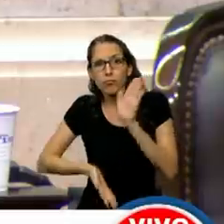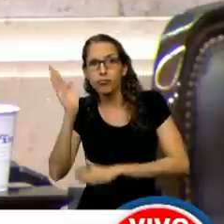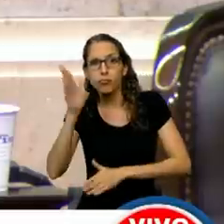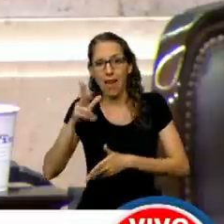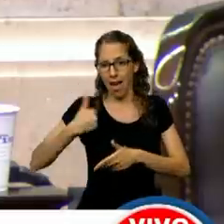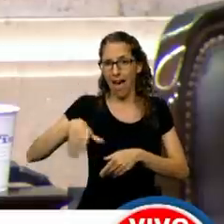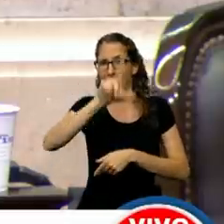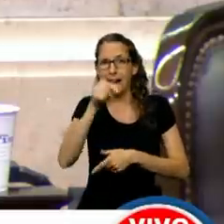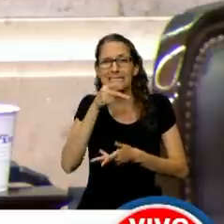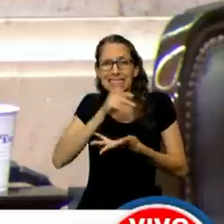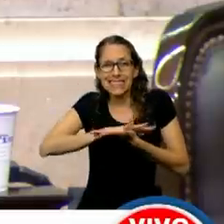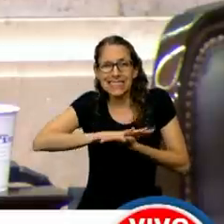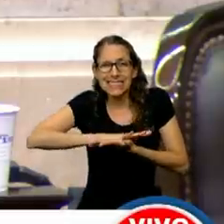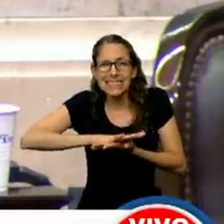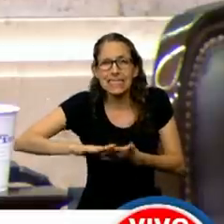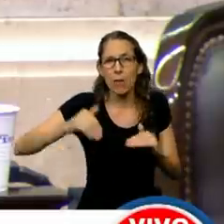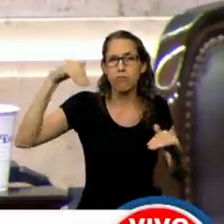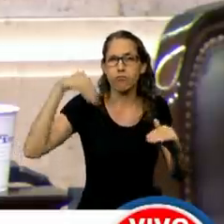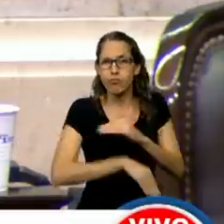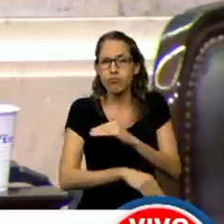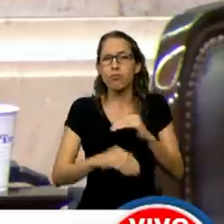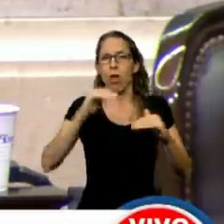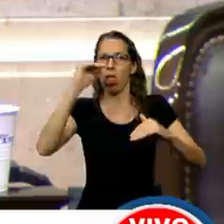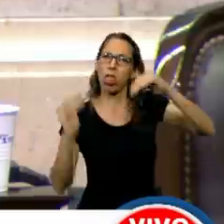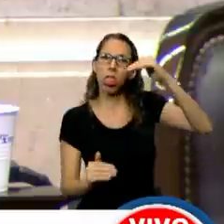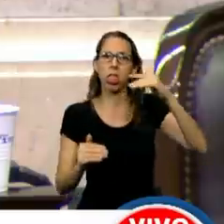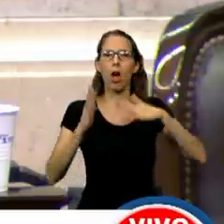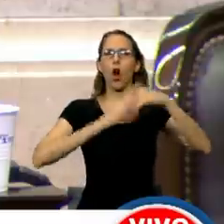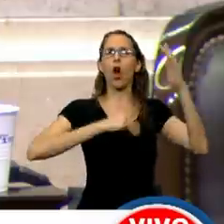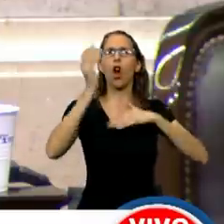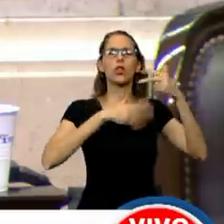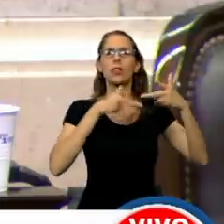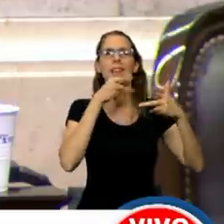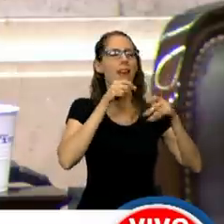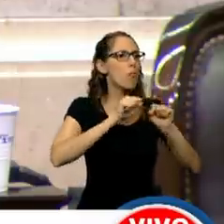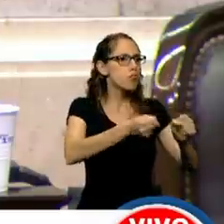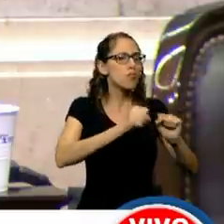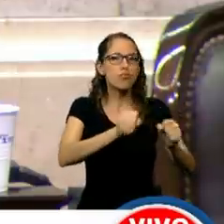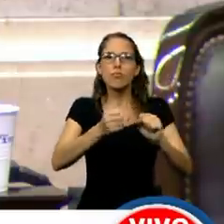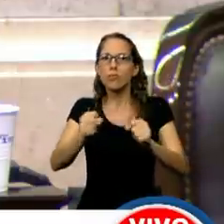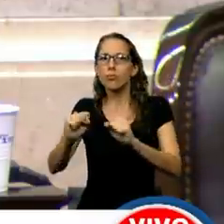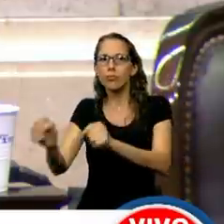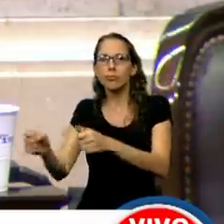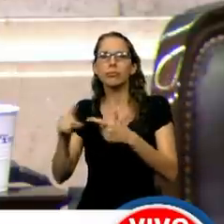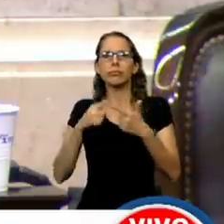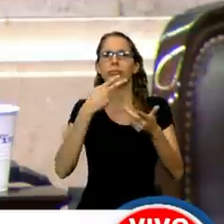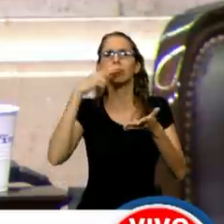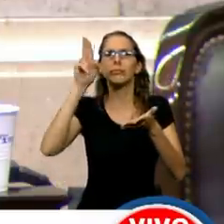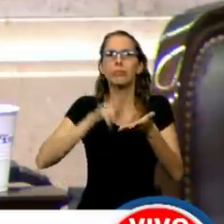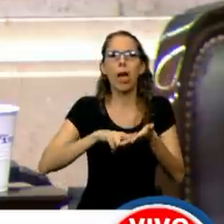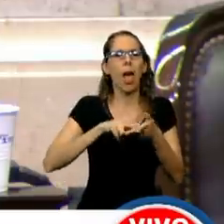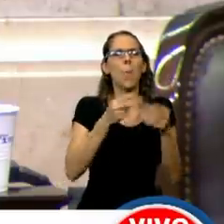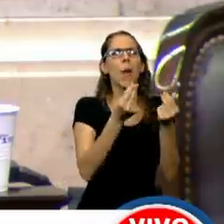un país en default un país con la obra pública paralizada con tarifa de servicios